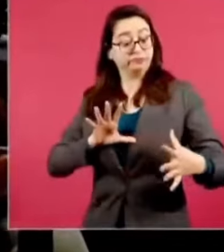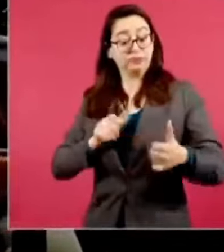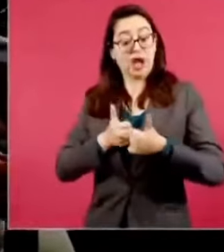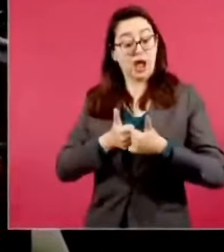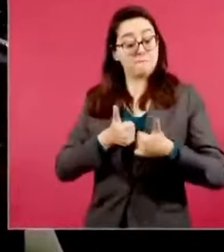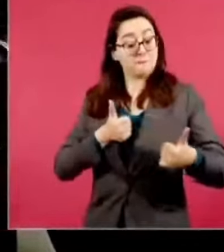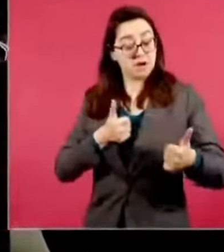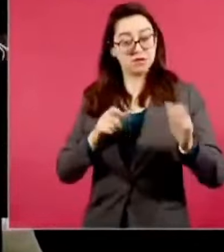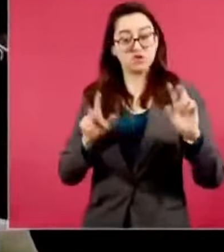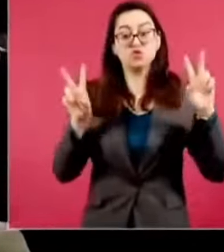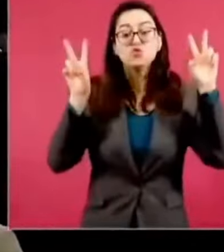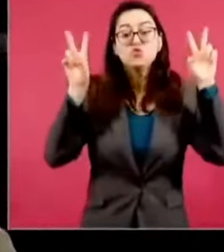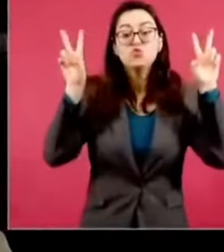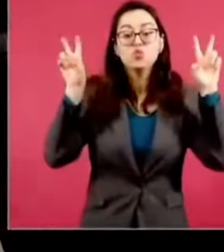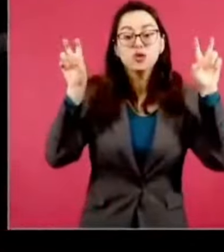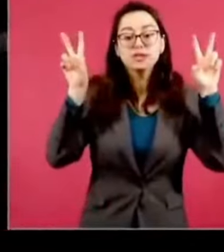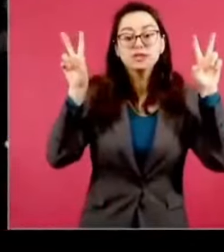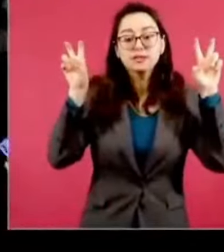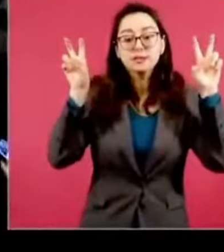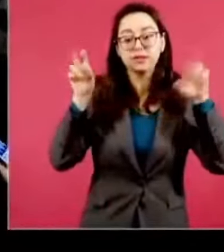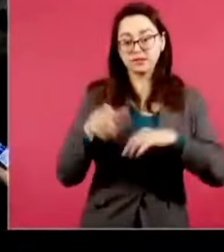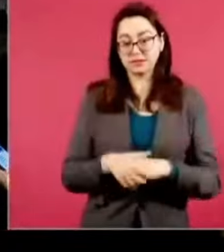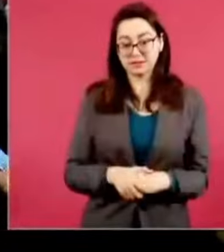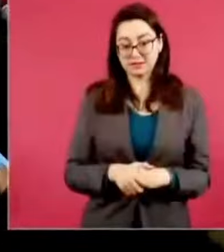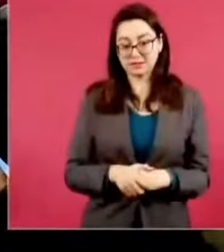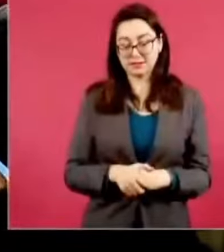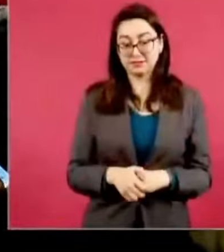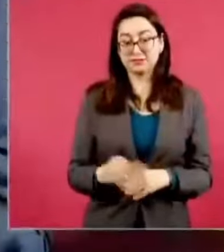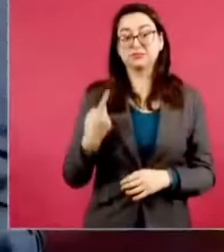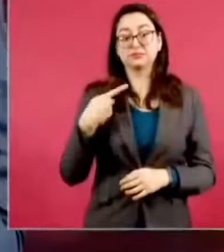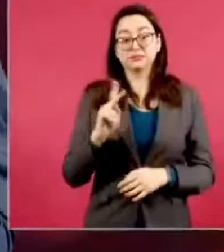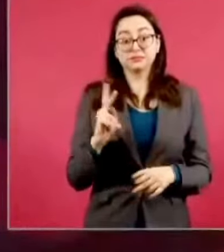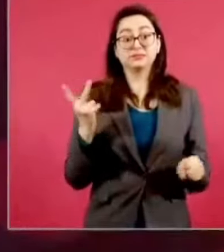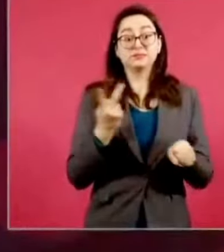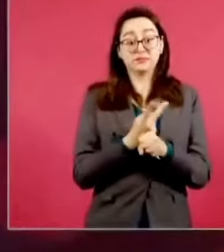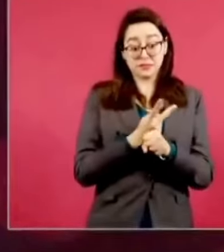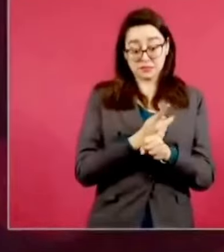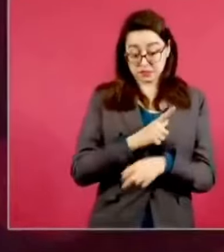verdad es que crearon un gobierno